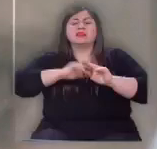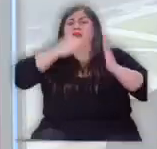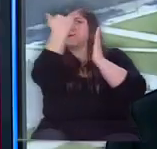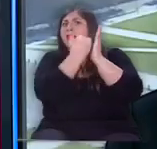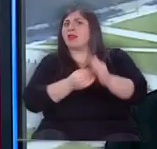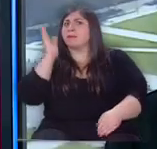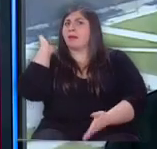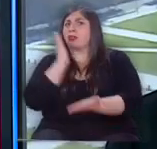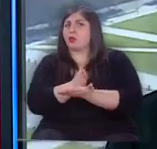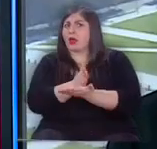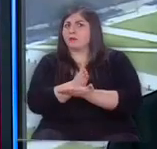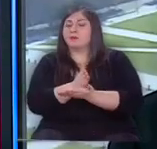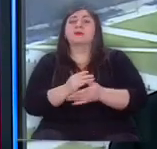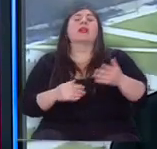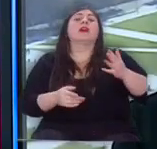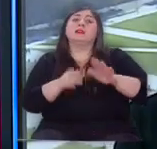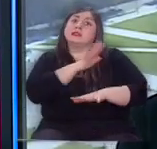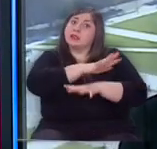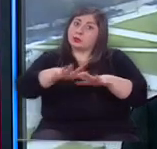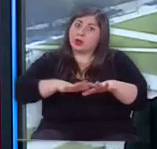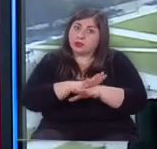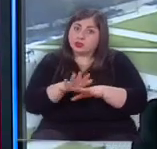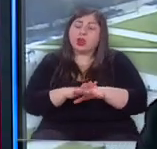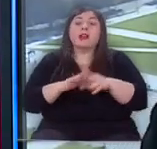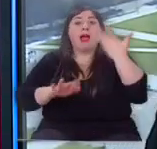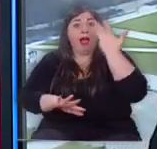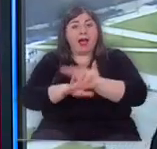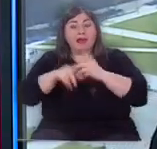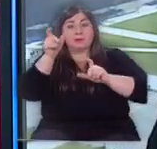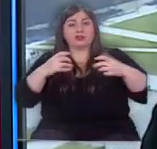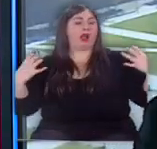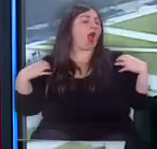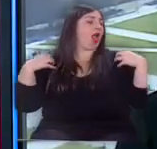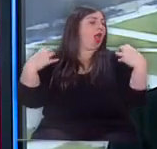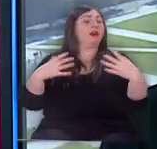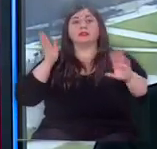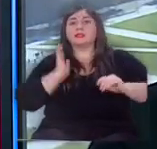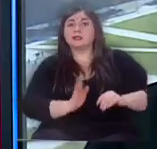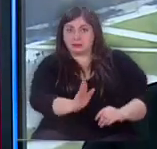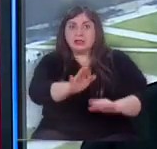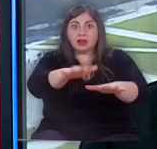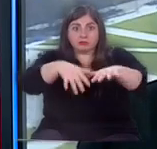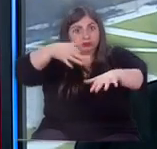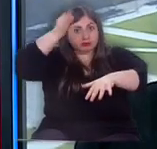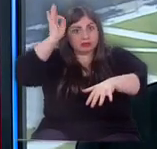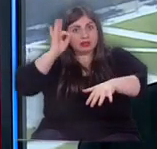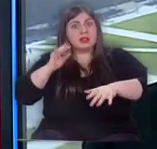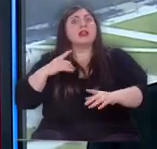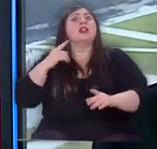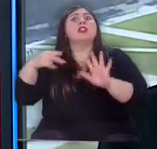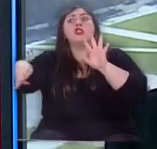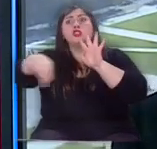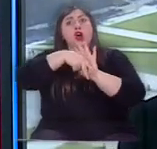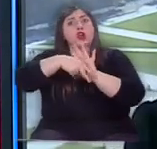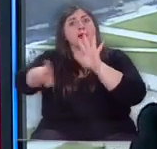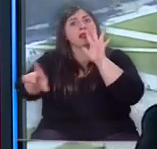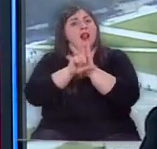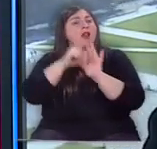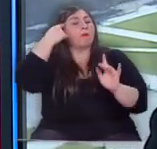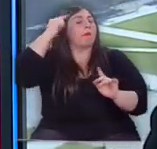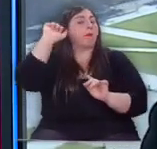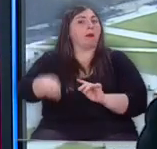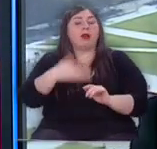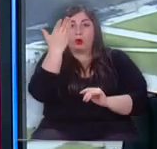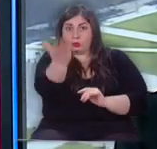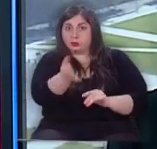duras. En aquellas situaciones donde hayan personas que en forma irresponsable insistan en vulnerar las normas sanitarias, que en el